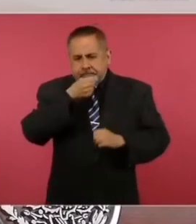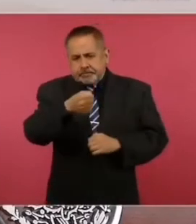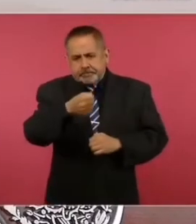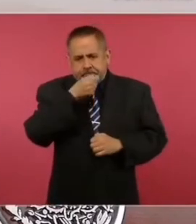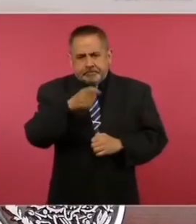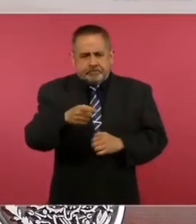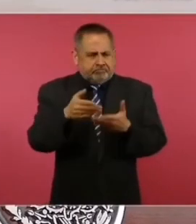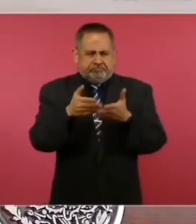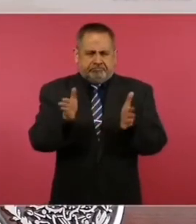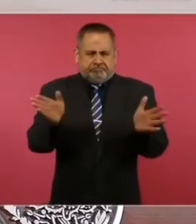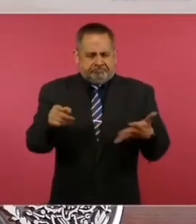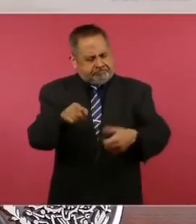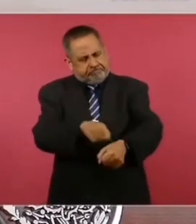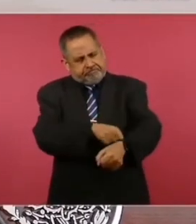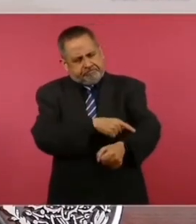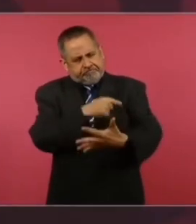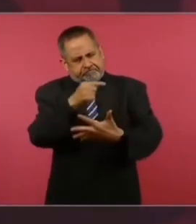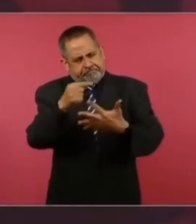fue amplia.